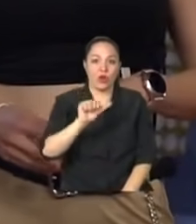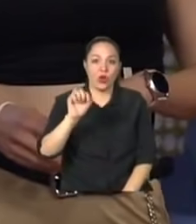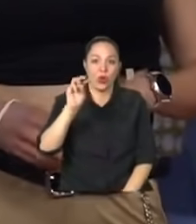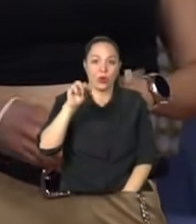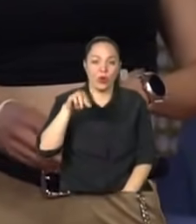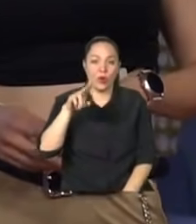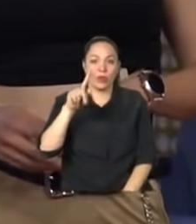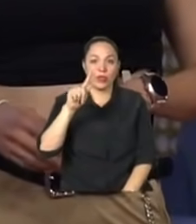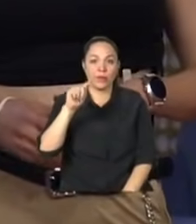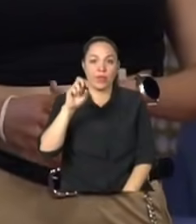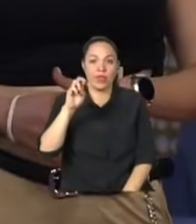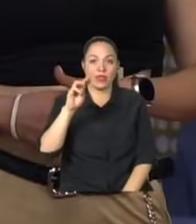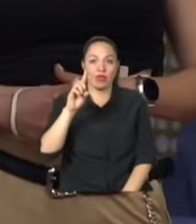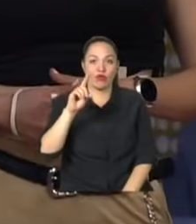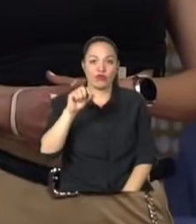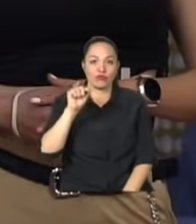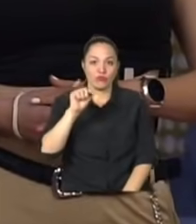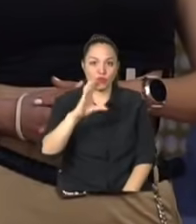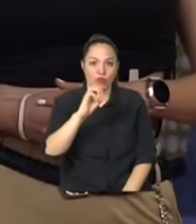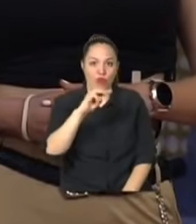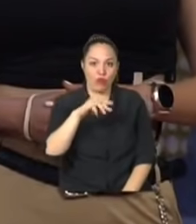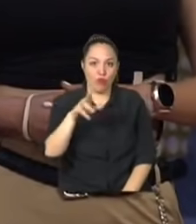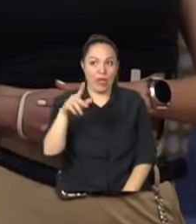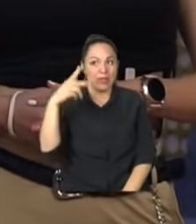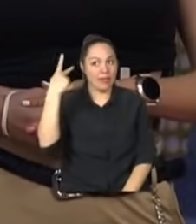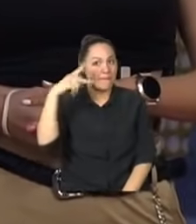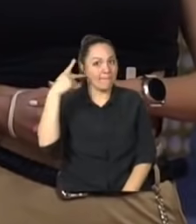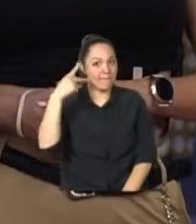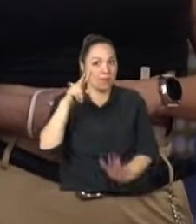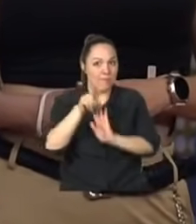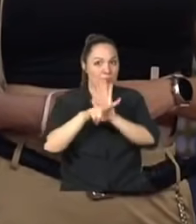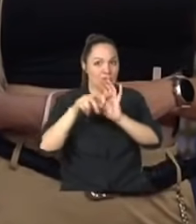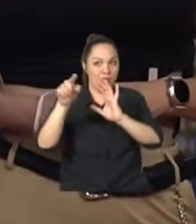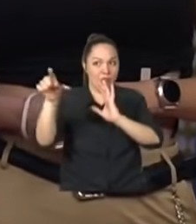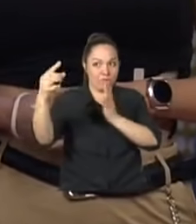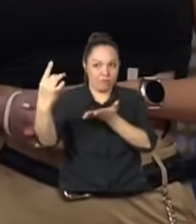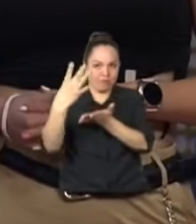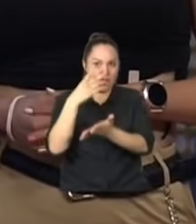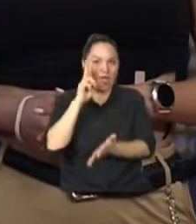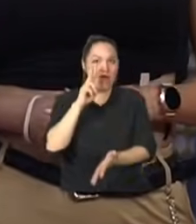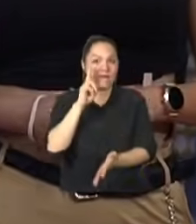eshow@multimedios.com. Como este video que nos mandan desde Puebla, de Los Ángeles.